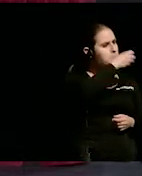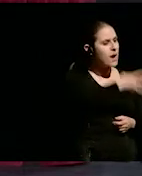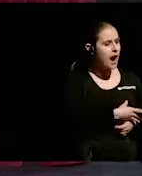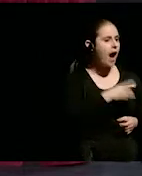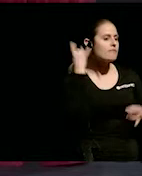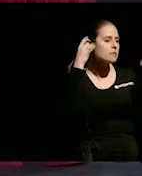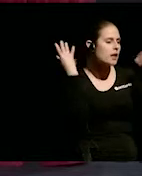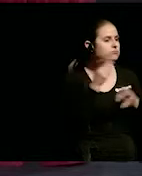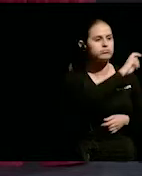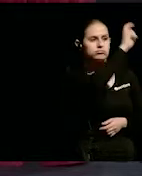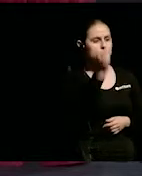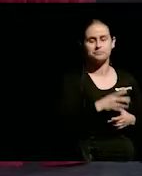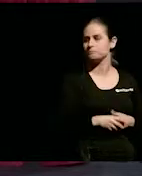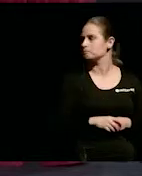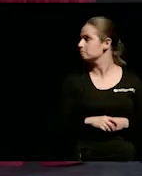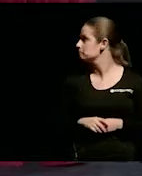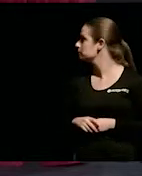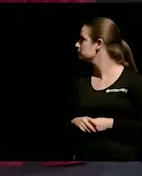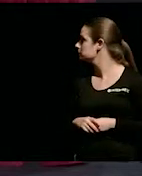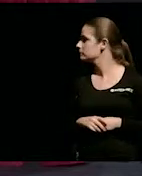acciones que se hacen.